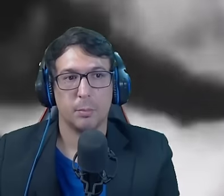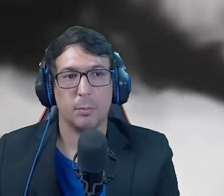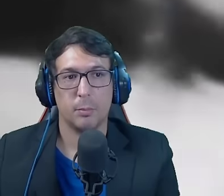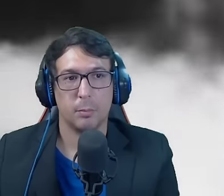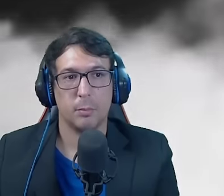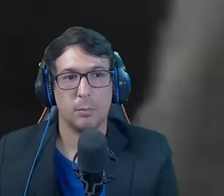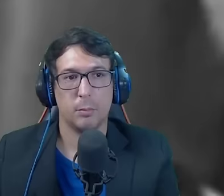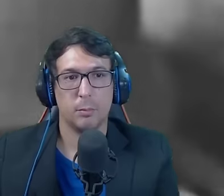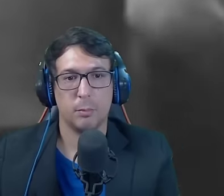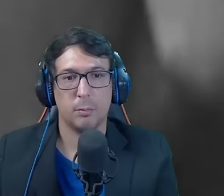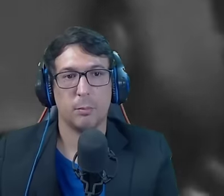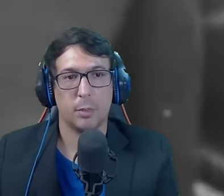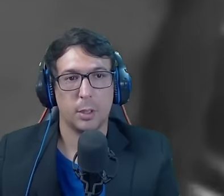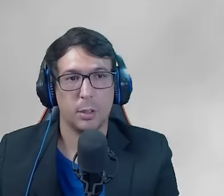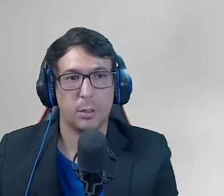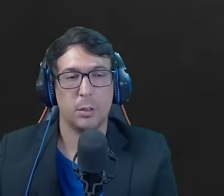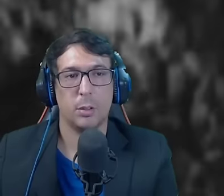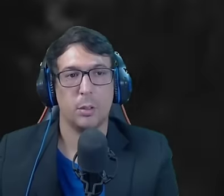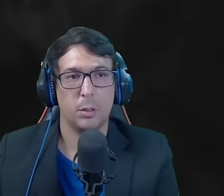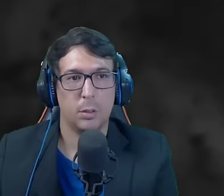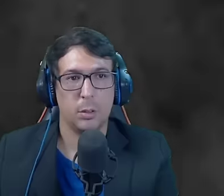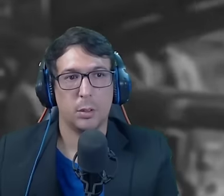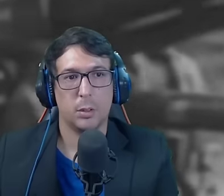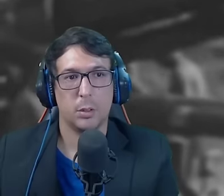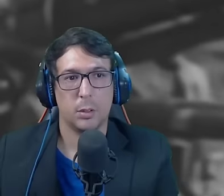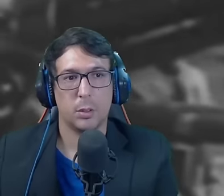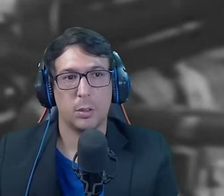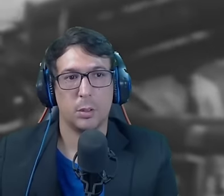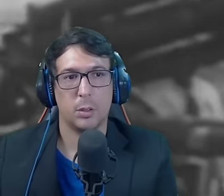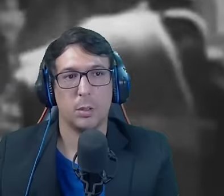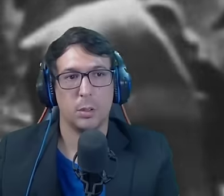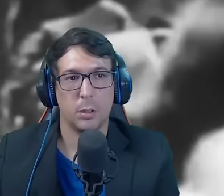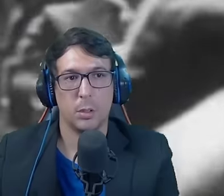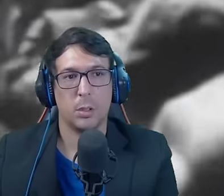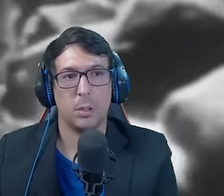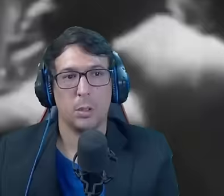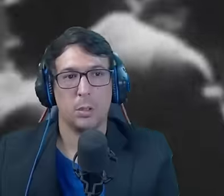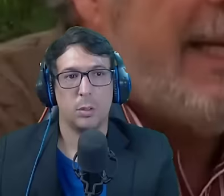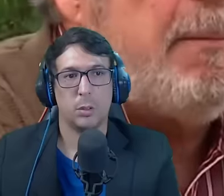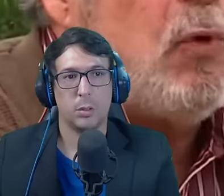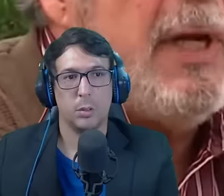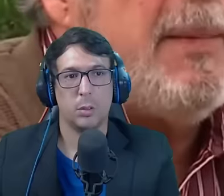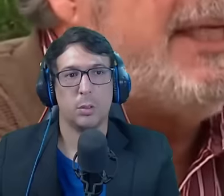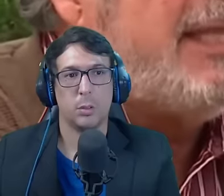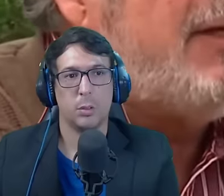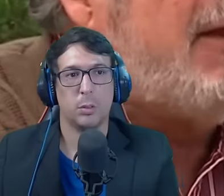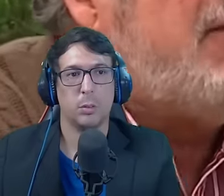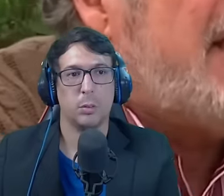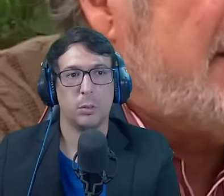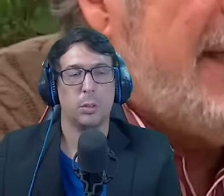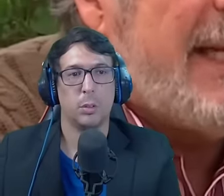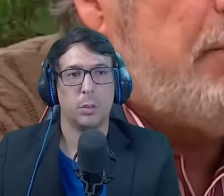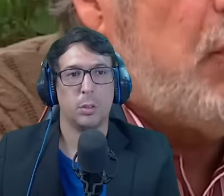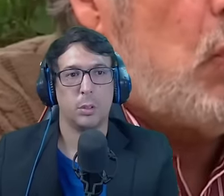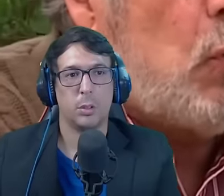Toda esa experiencia que tuvo en España lo marcó absolutamente, ¿no? Le cambió la poesía, le cambió la manera de ver la